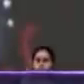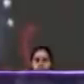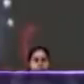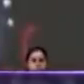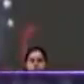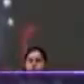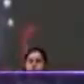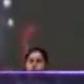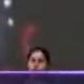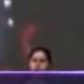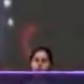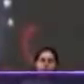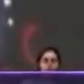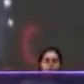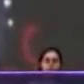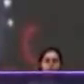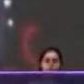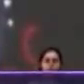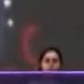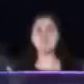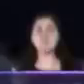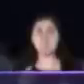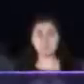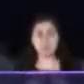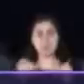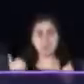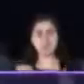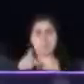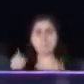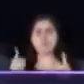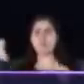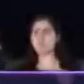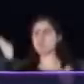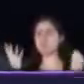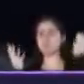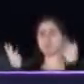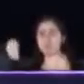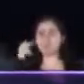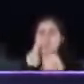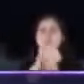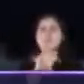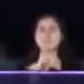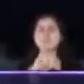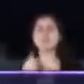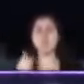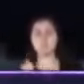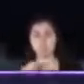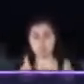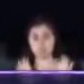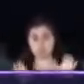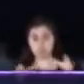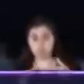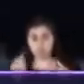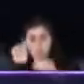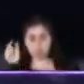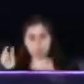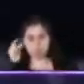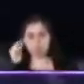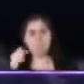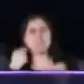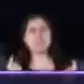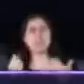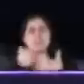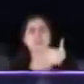recortes adicionales a sus pensiones. Mi administración mantiene y mantendrá como prioridad